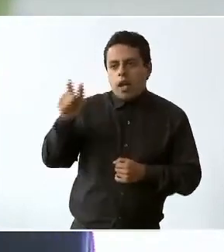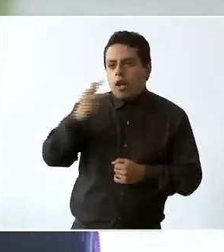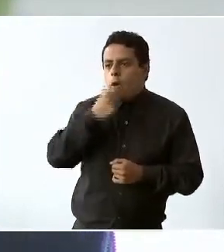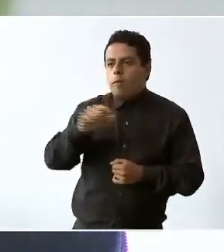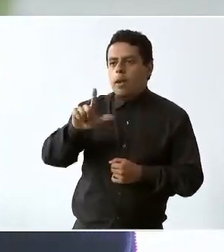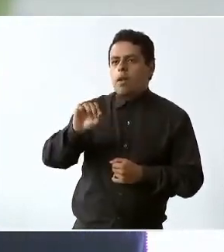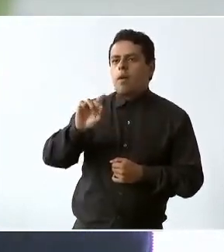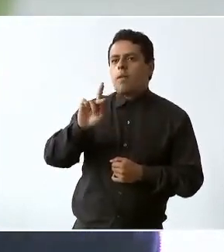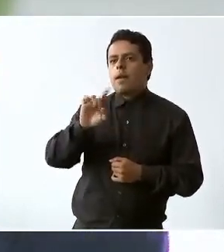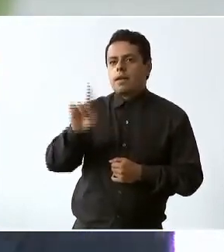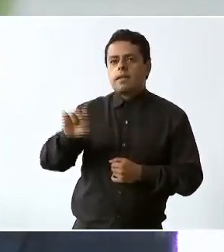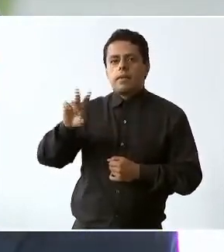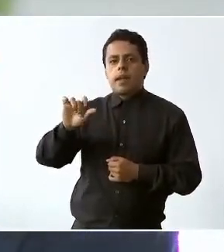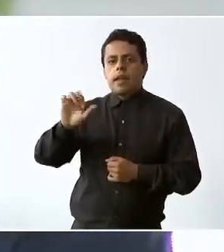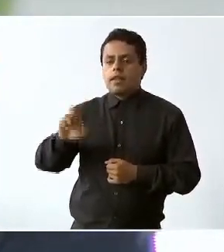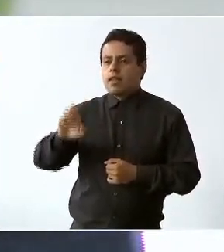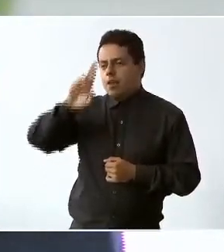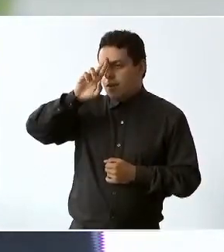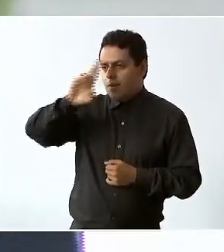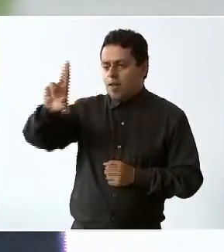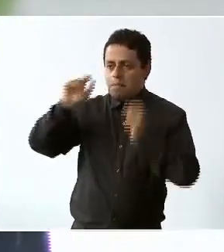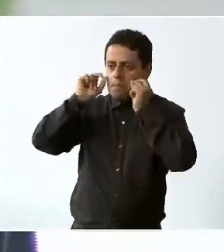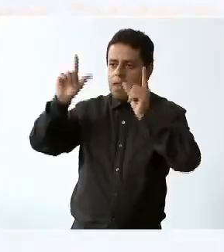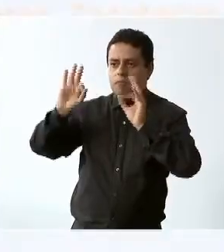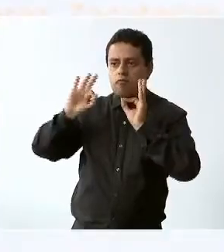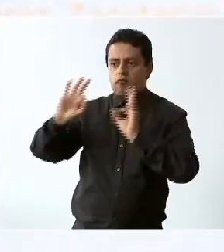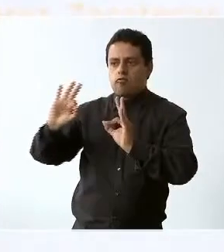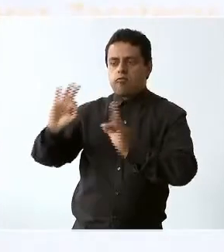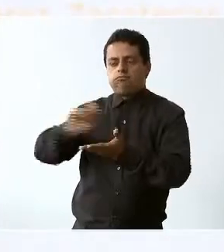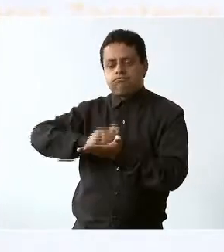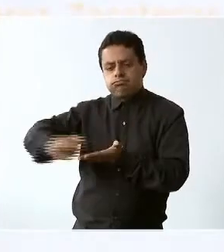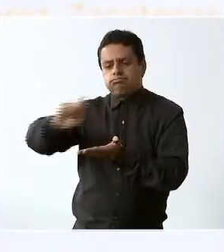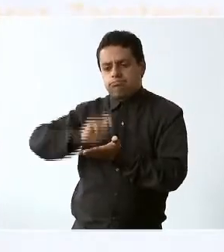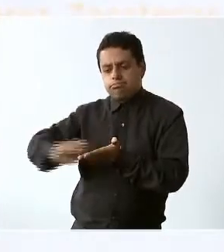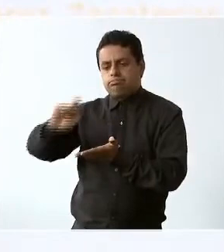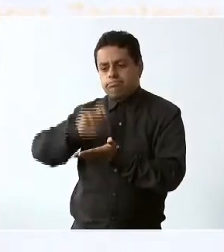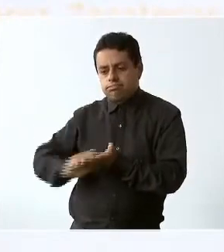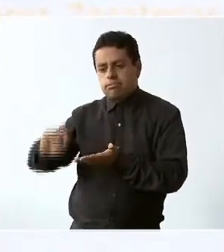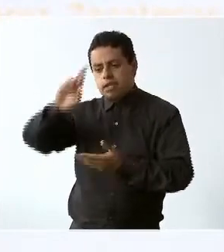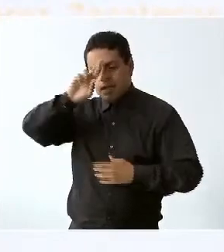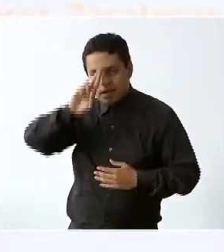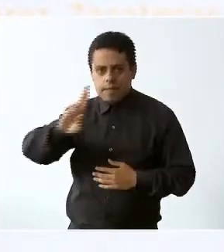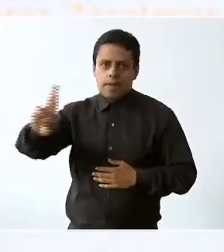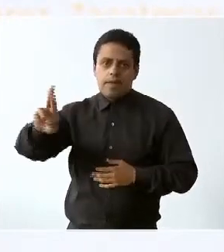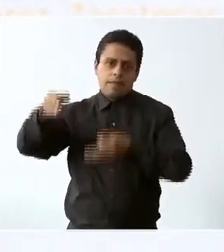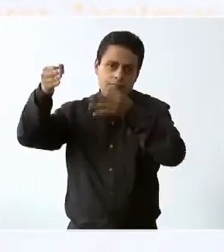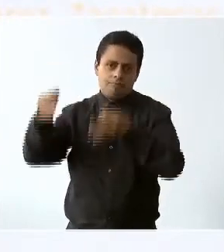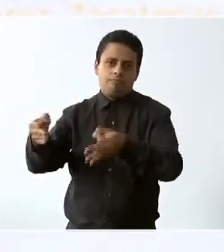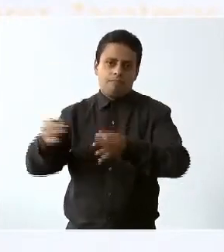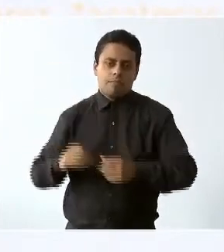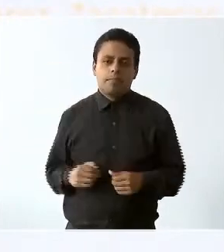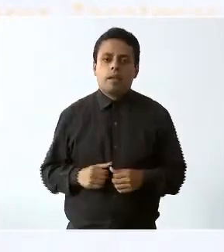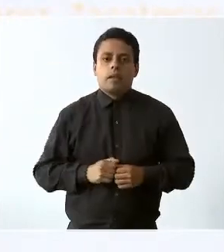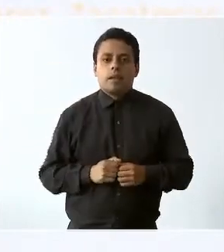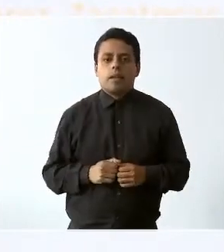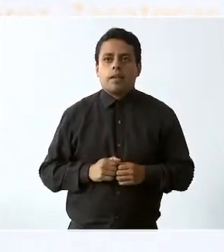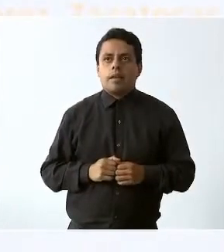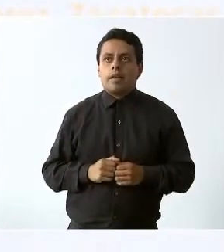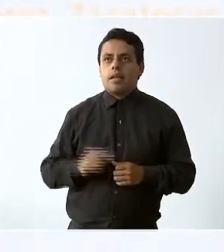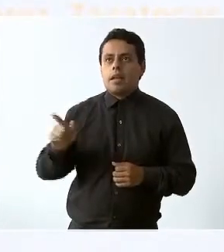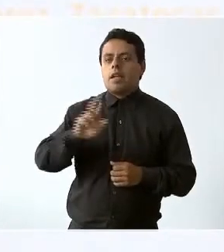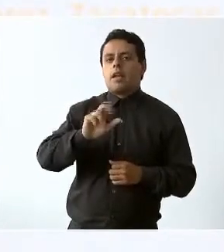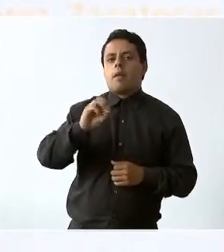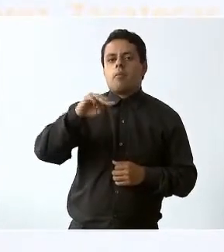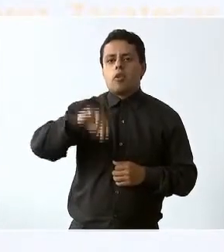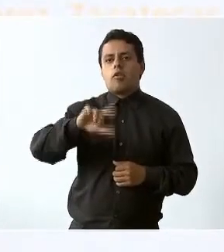ilustre personaje de la poesía y de la dignidad. Que viva